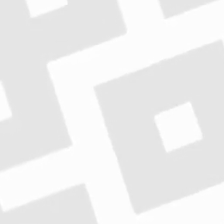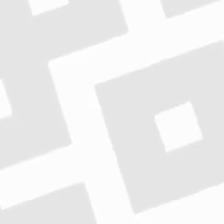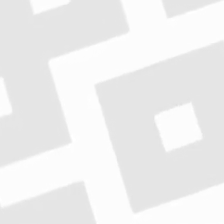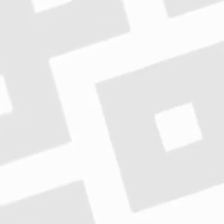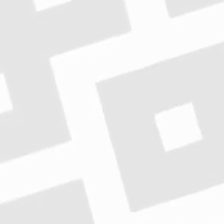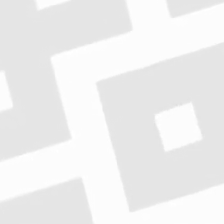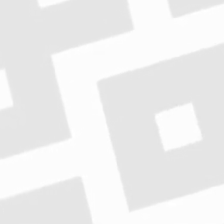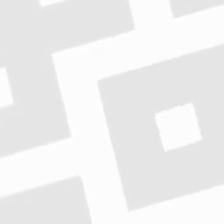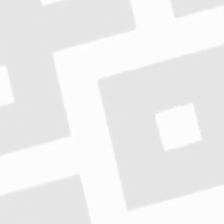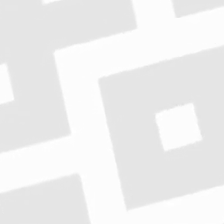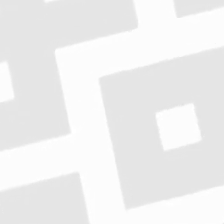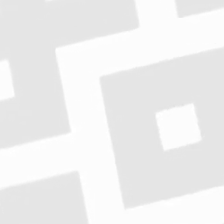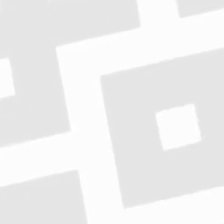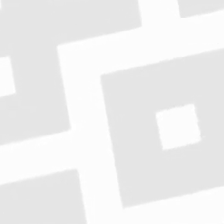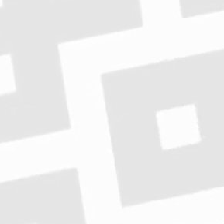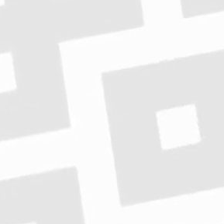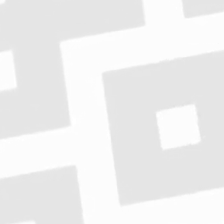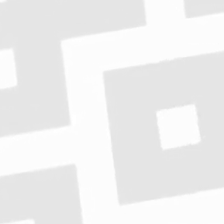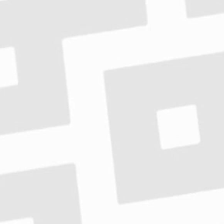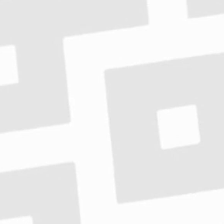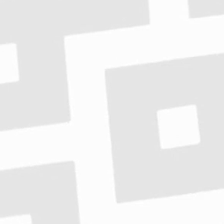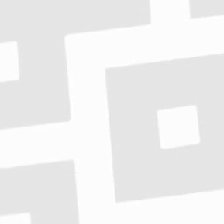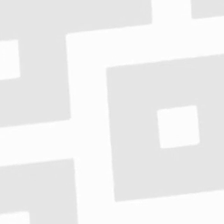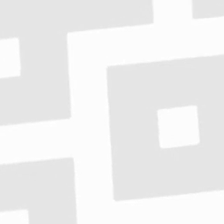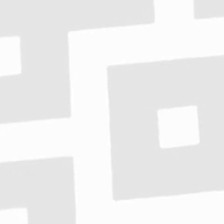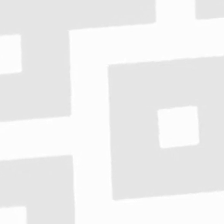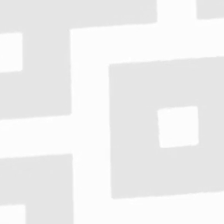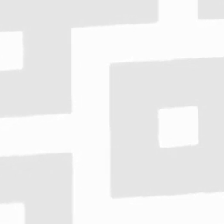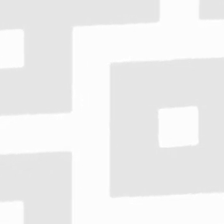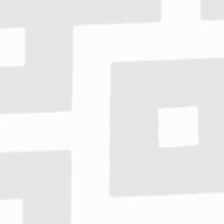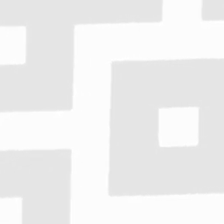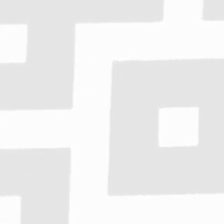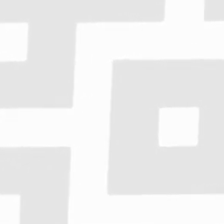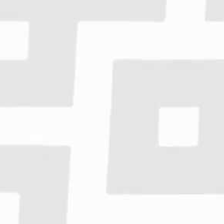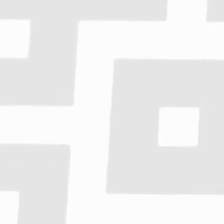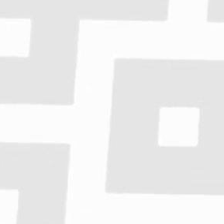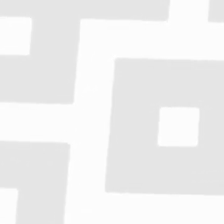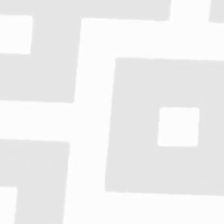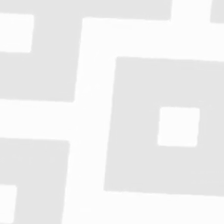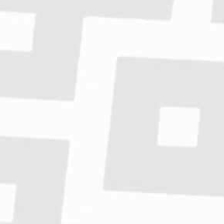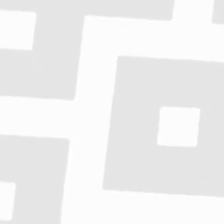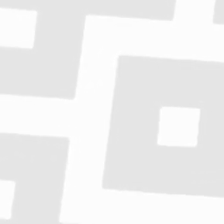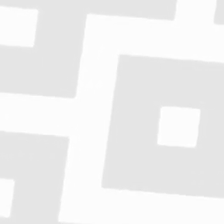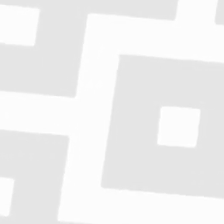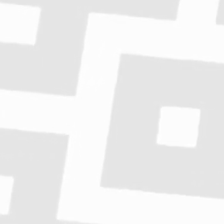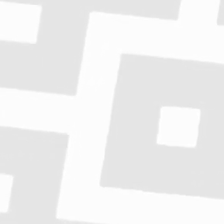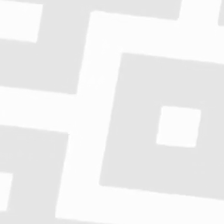Estrategia estatal contra el coronavirus. Actualización en Veracruz.